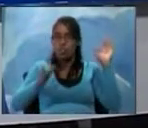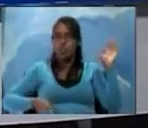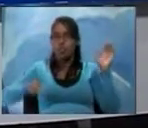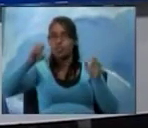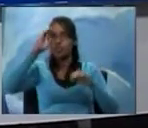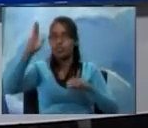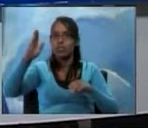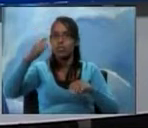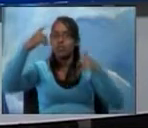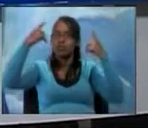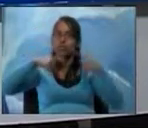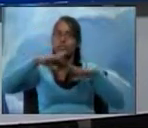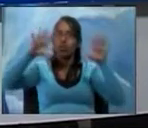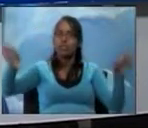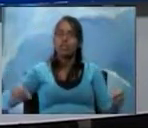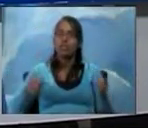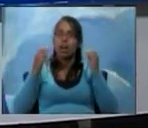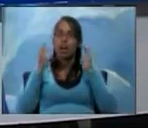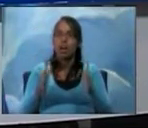A la familia de Dios.